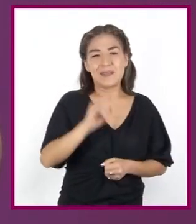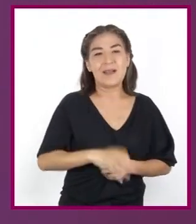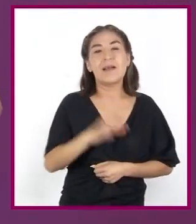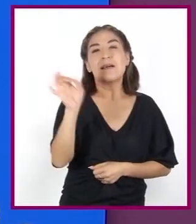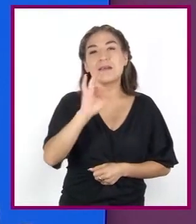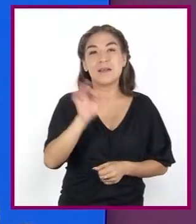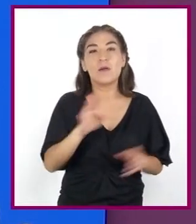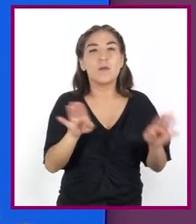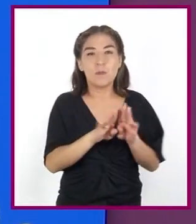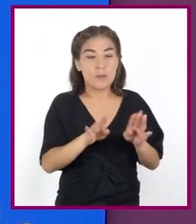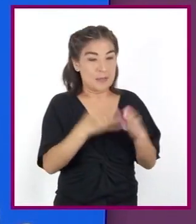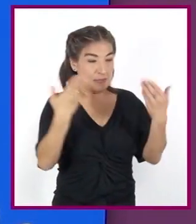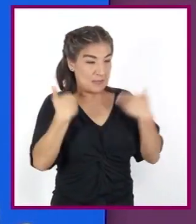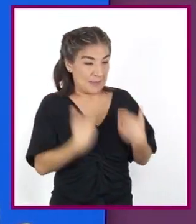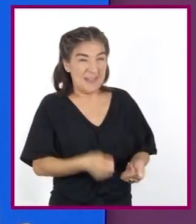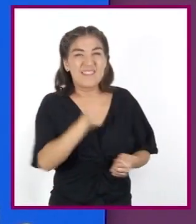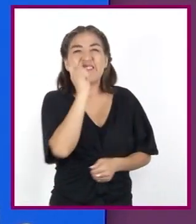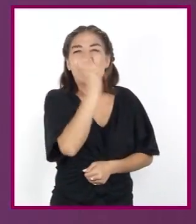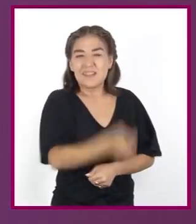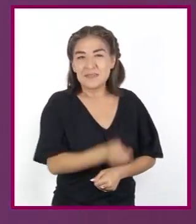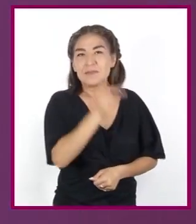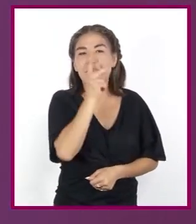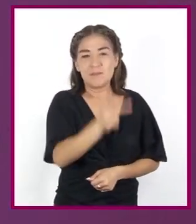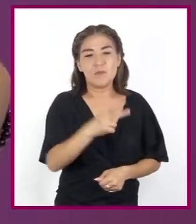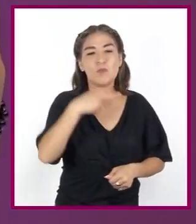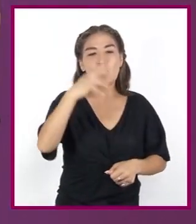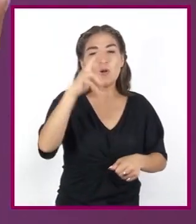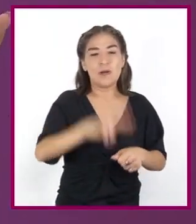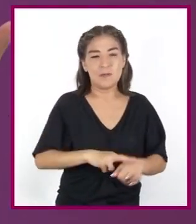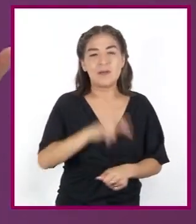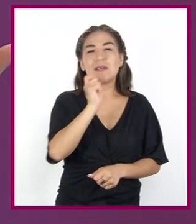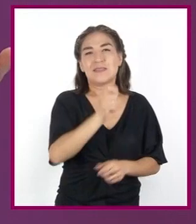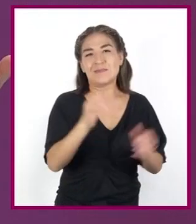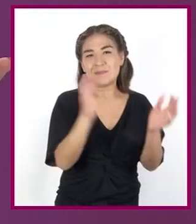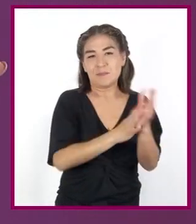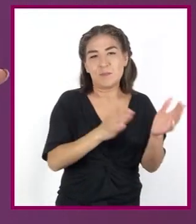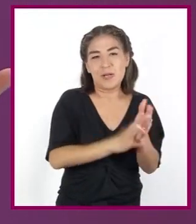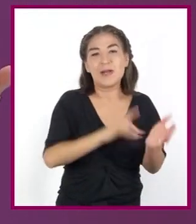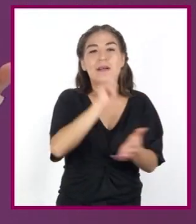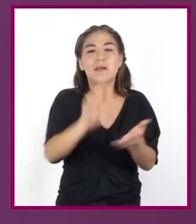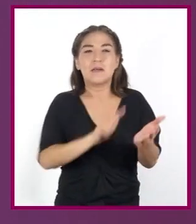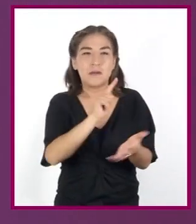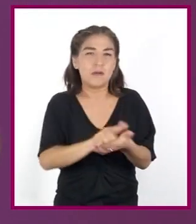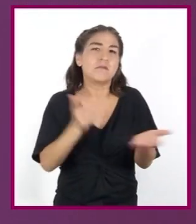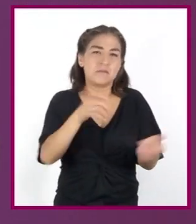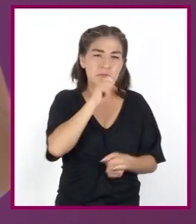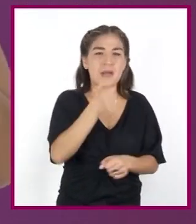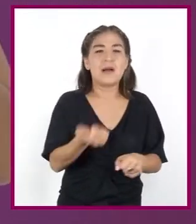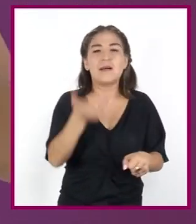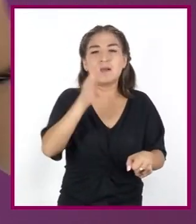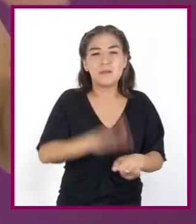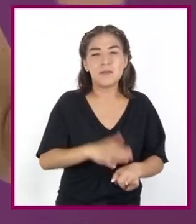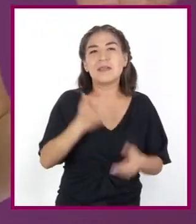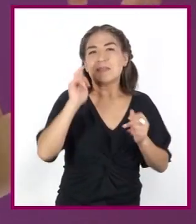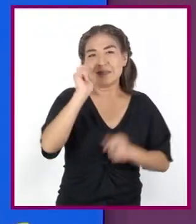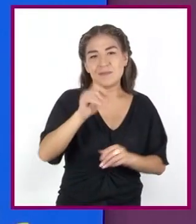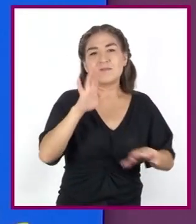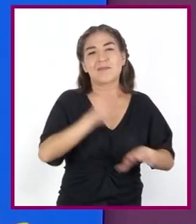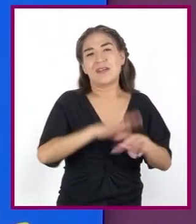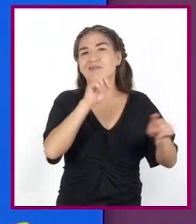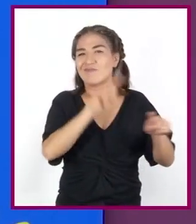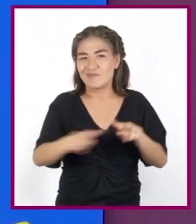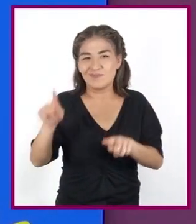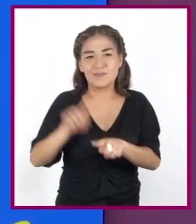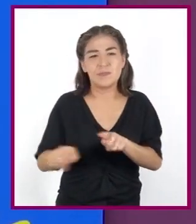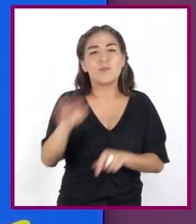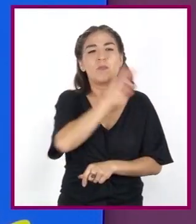aunque no podemos conocer por completo el vocabulario de los documentos legales o administrativos debido a que es muy vasto,